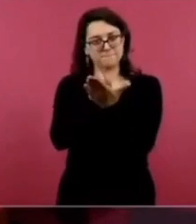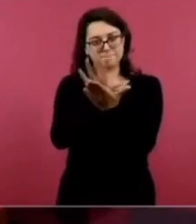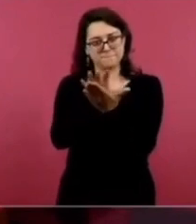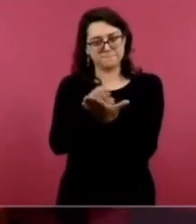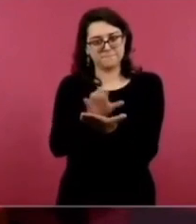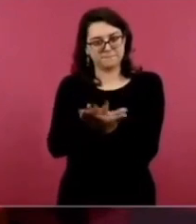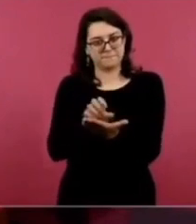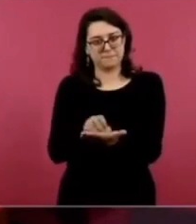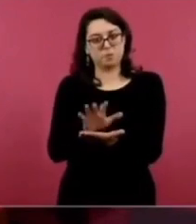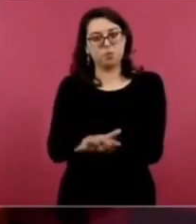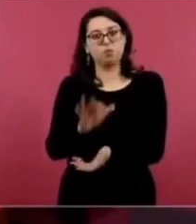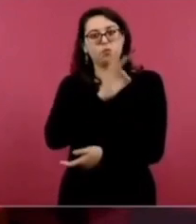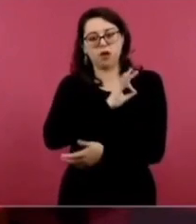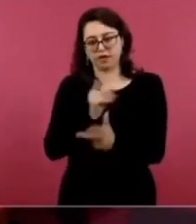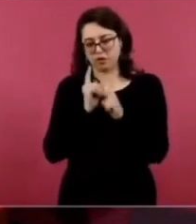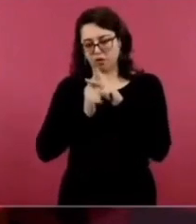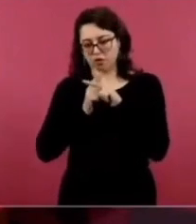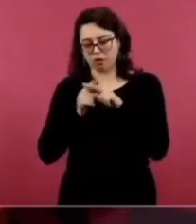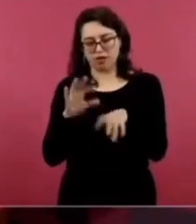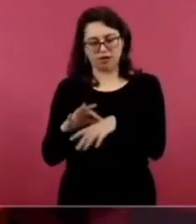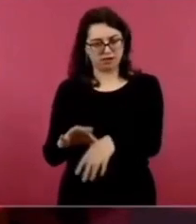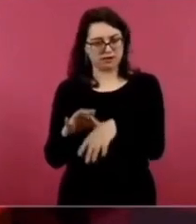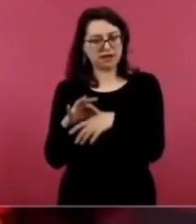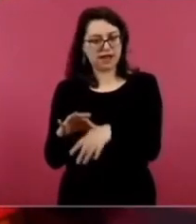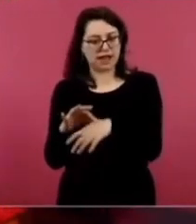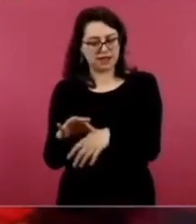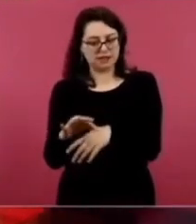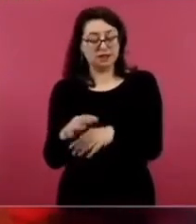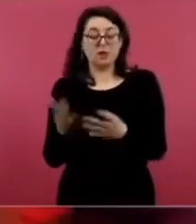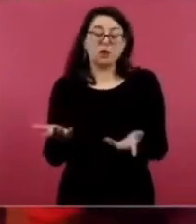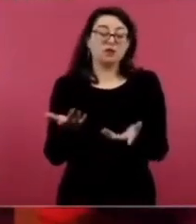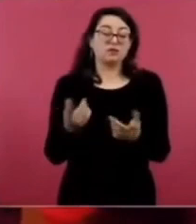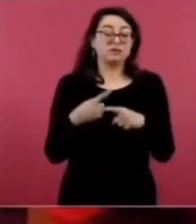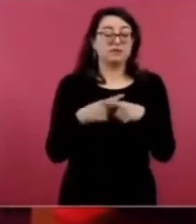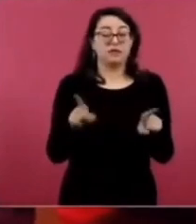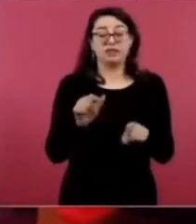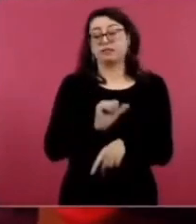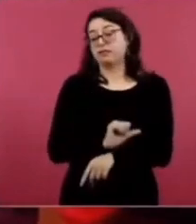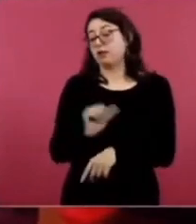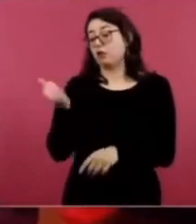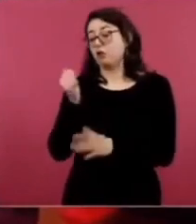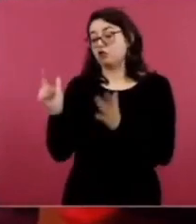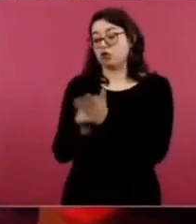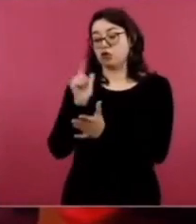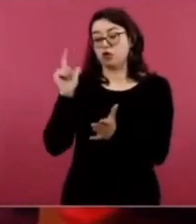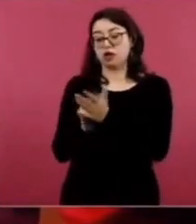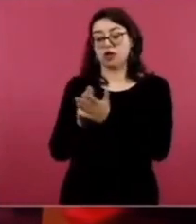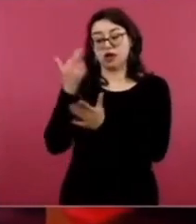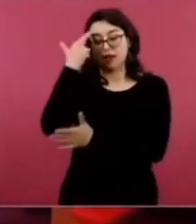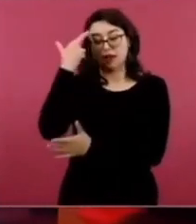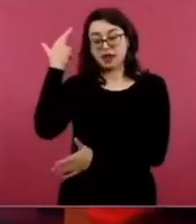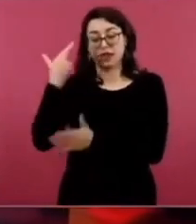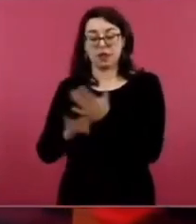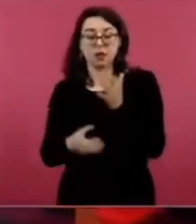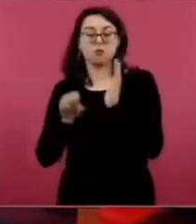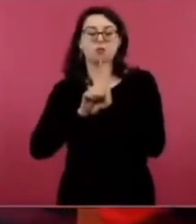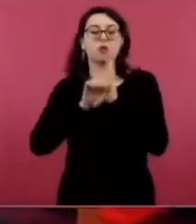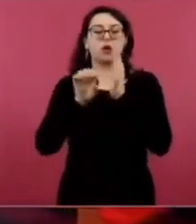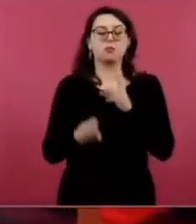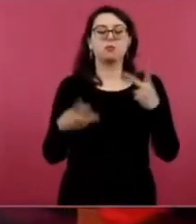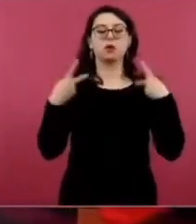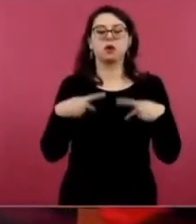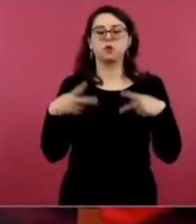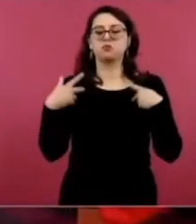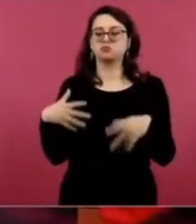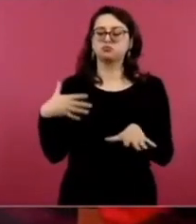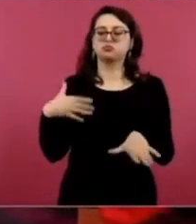delitos, el robo, por ejemplo, a transeúnte,